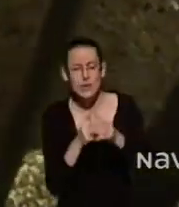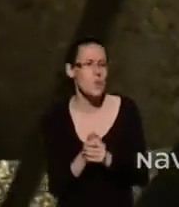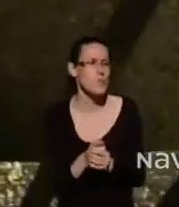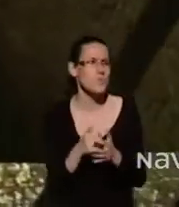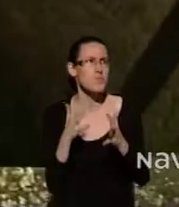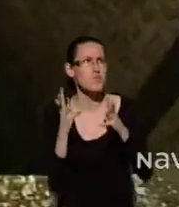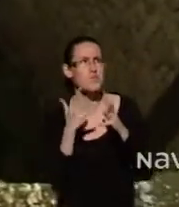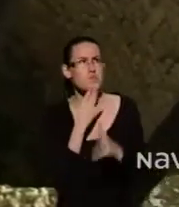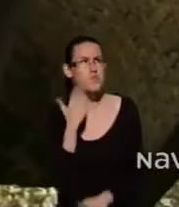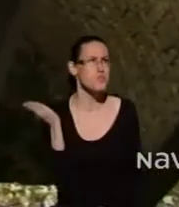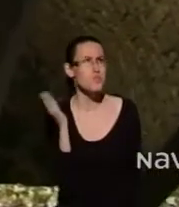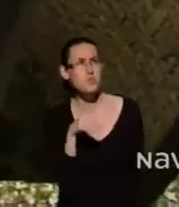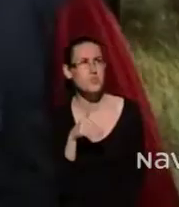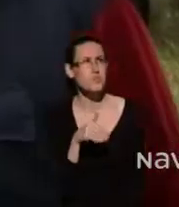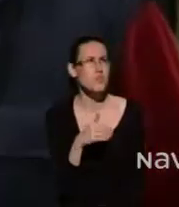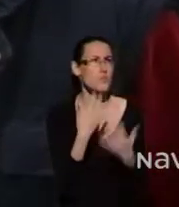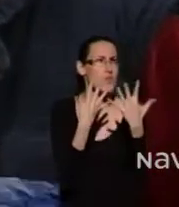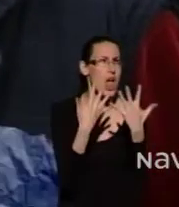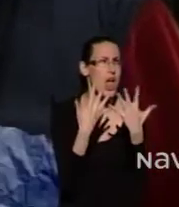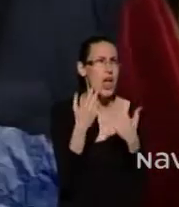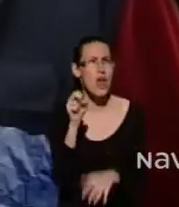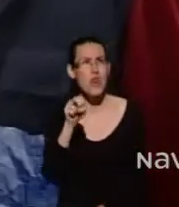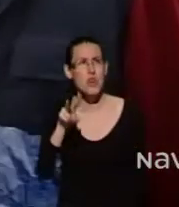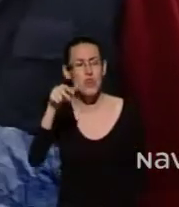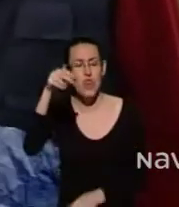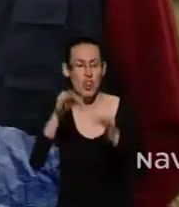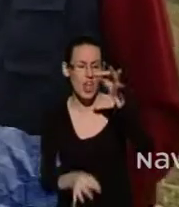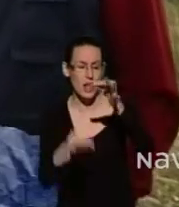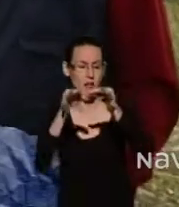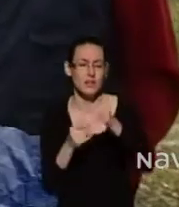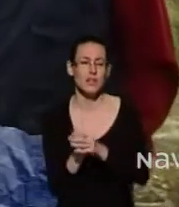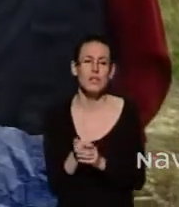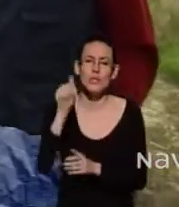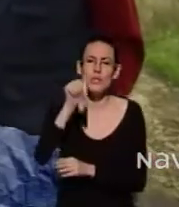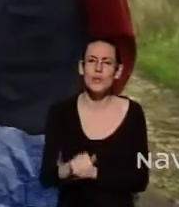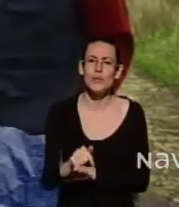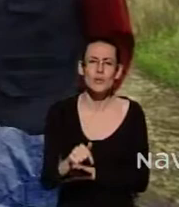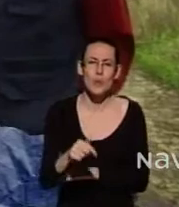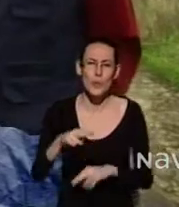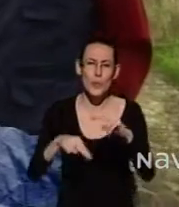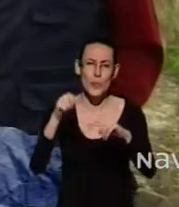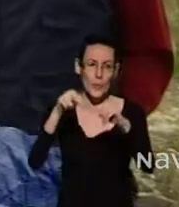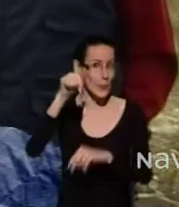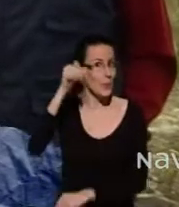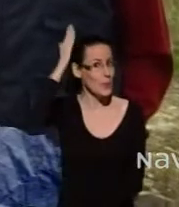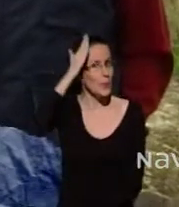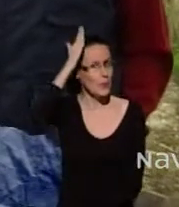de 10 a 12 metros tendrá de altura. Era una construcción típica de algunos pueblos de Navarra. ¿Para qué servía? Pues